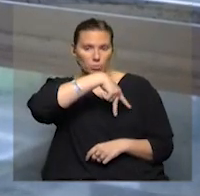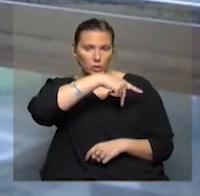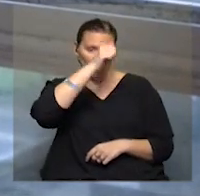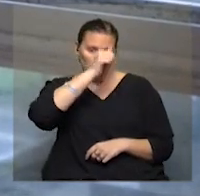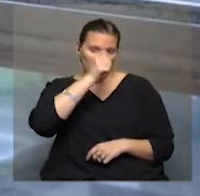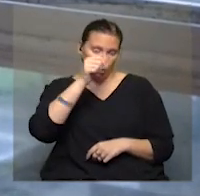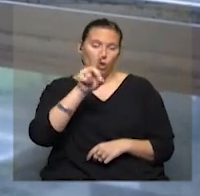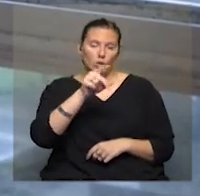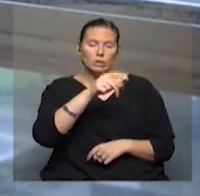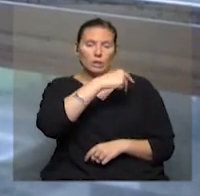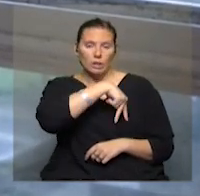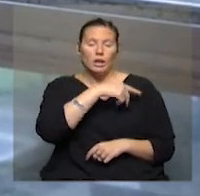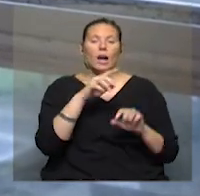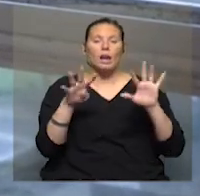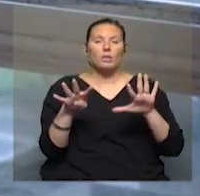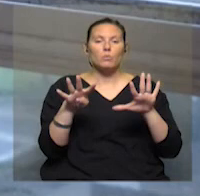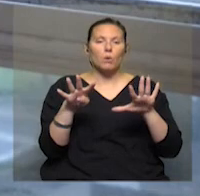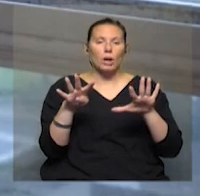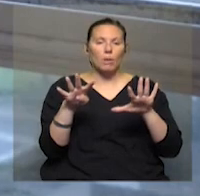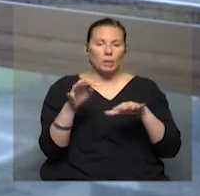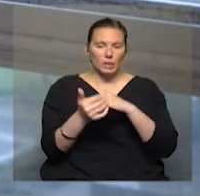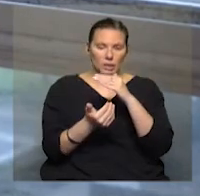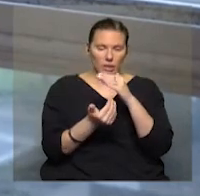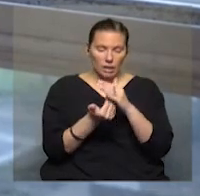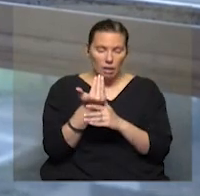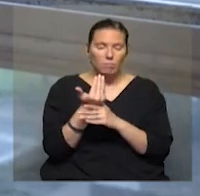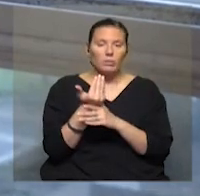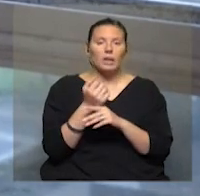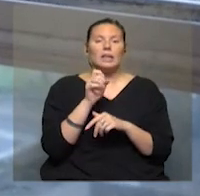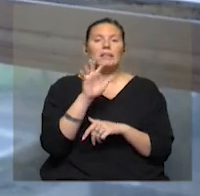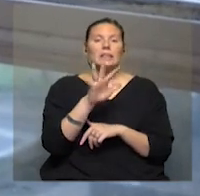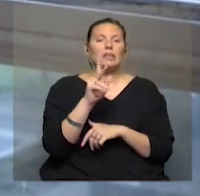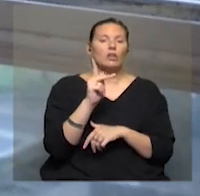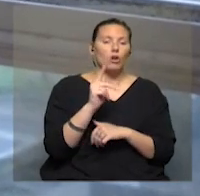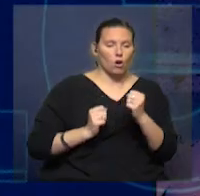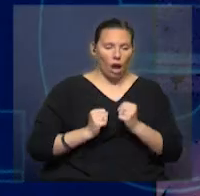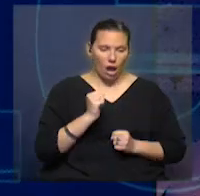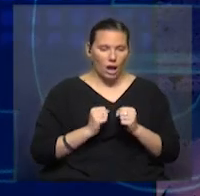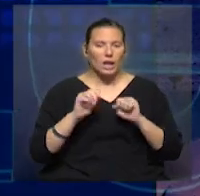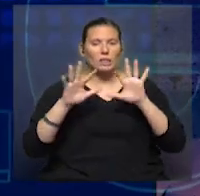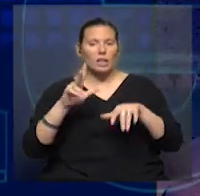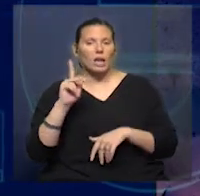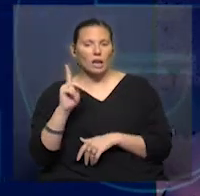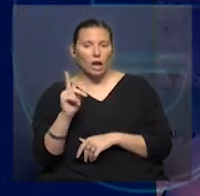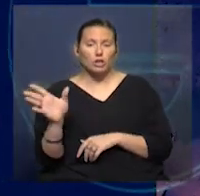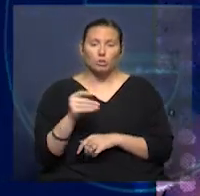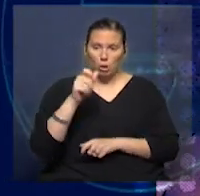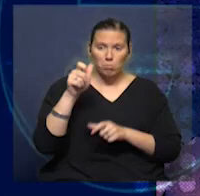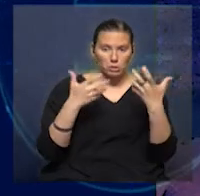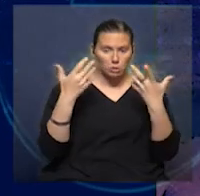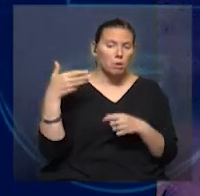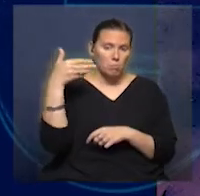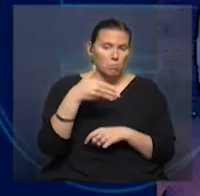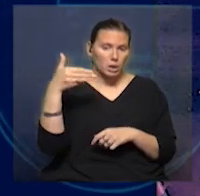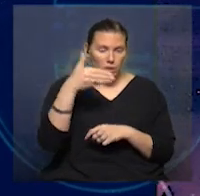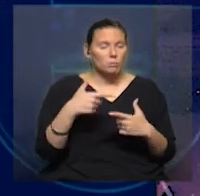domingo, es un domingo 12 de noviembre, a las 9 horas, están organizando una 5K y 10K para todas las personas que quieran participar